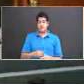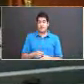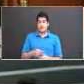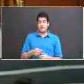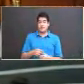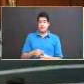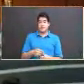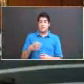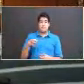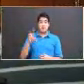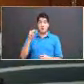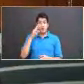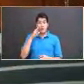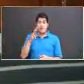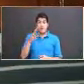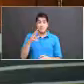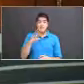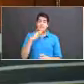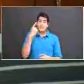Porque tienen boca.